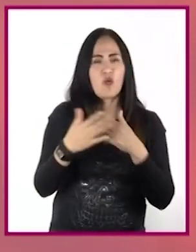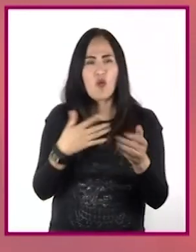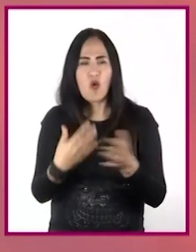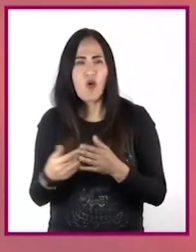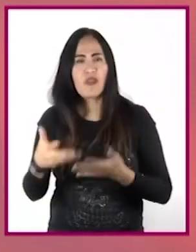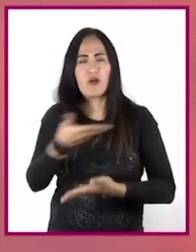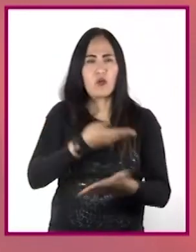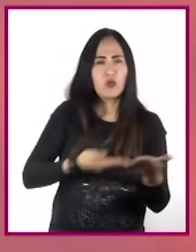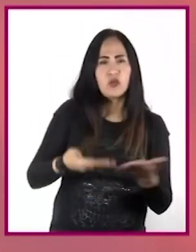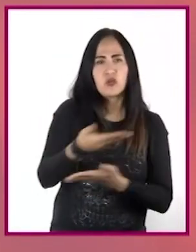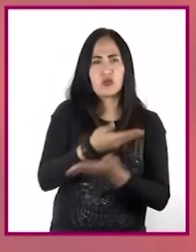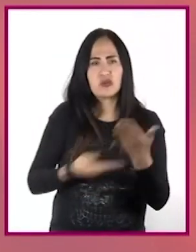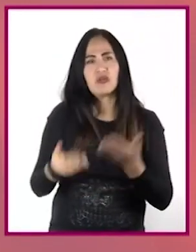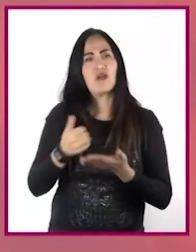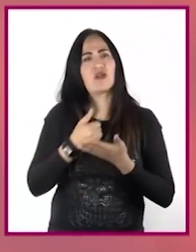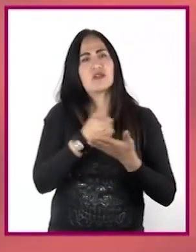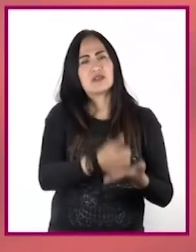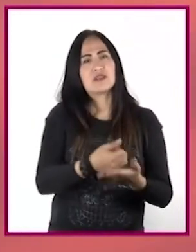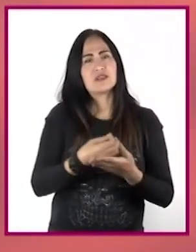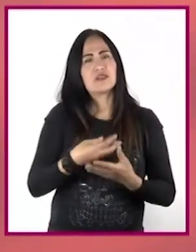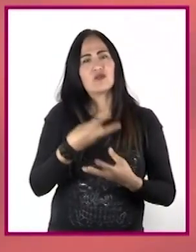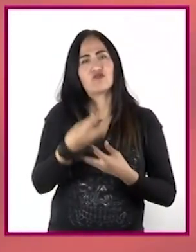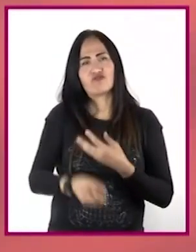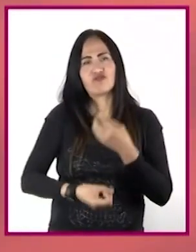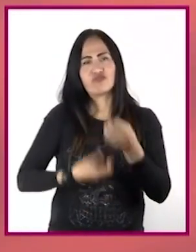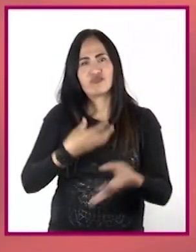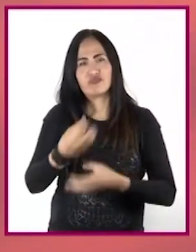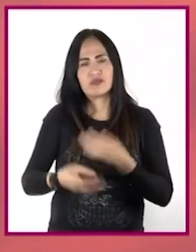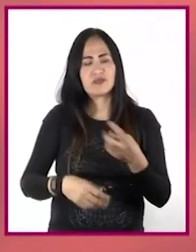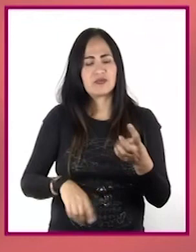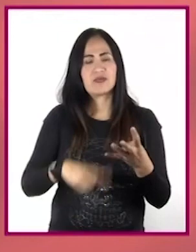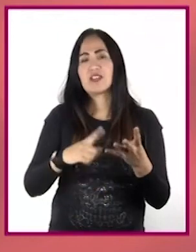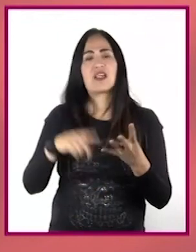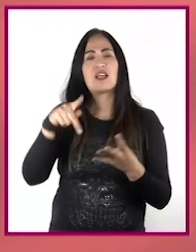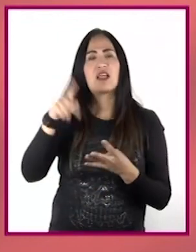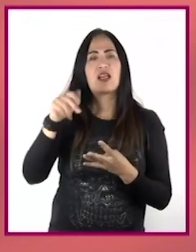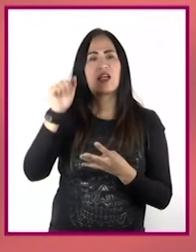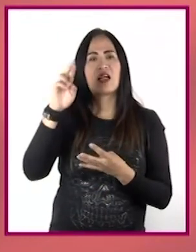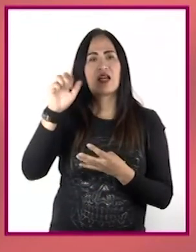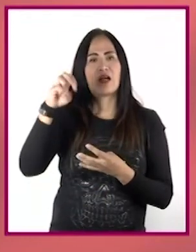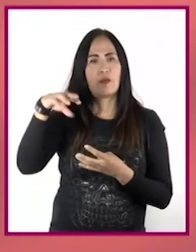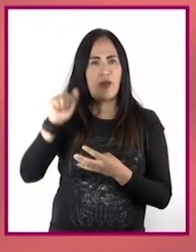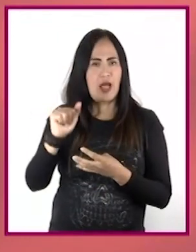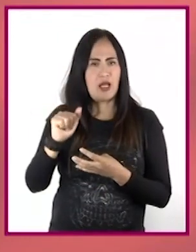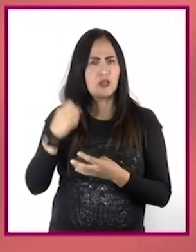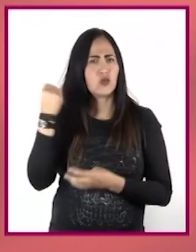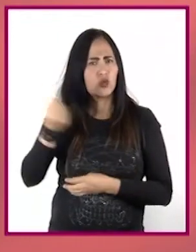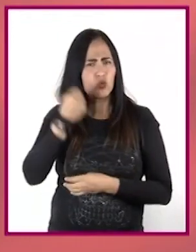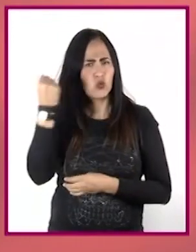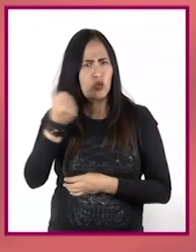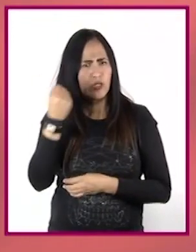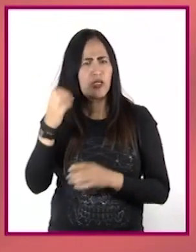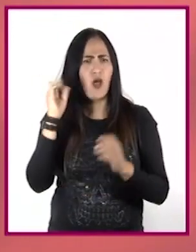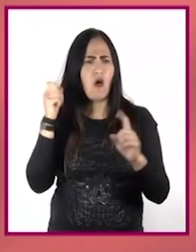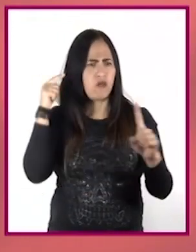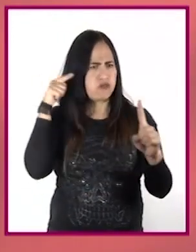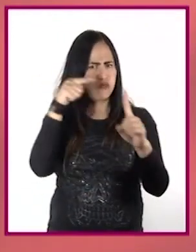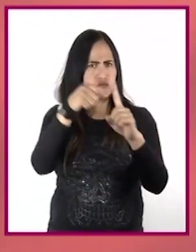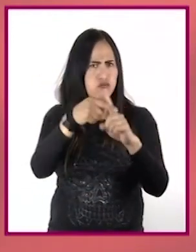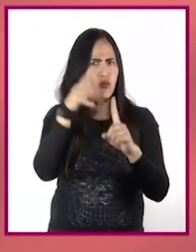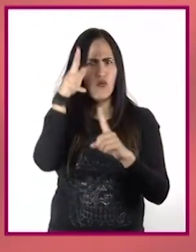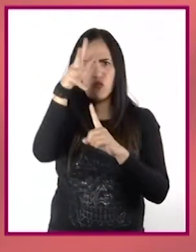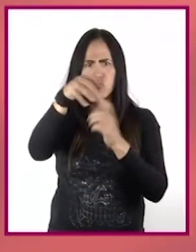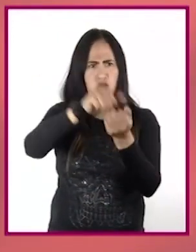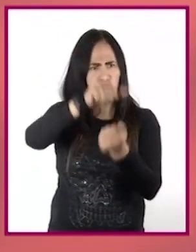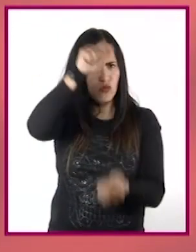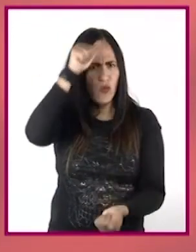de relacionarse, aportaciones. Karma. Suerte o destino. Creo que son situaciones que